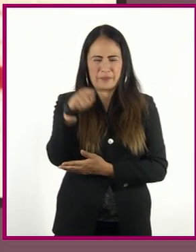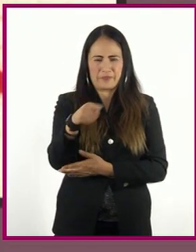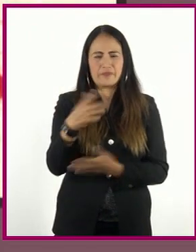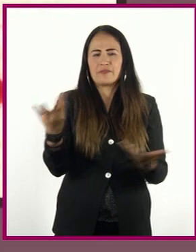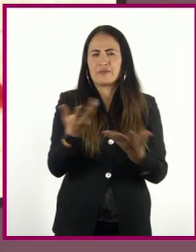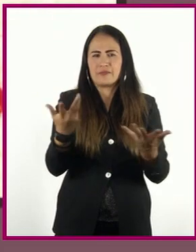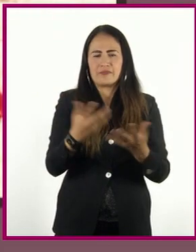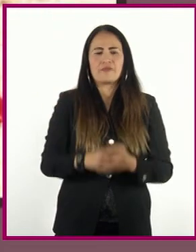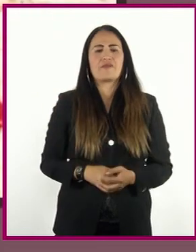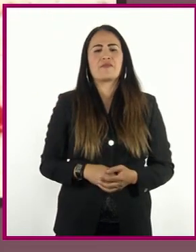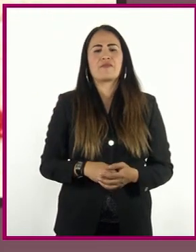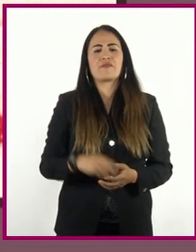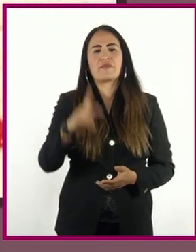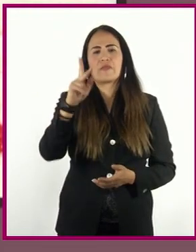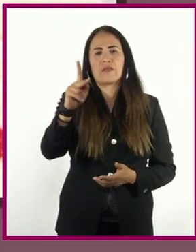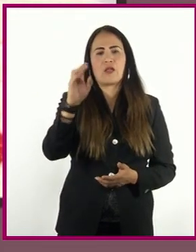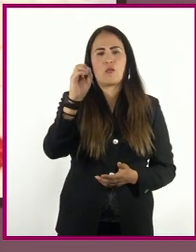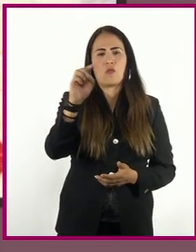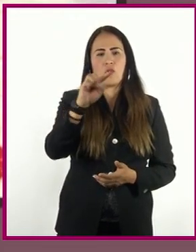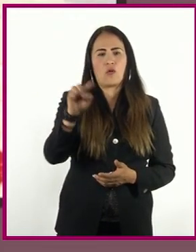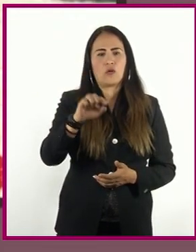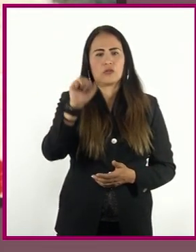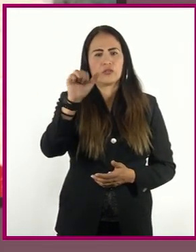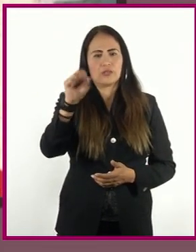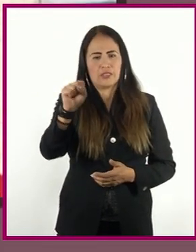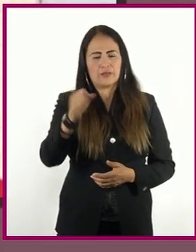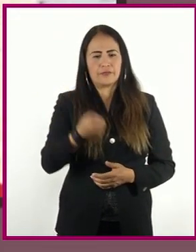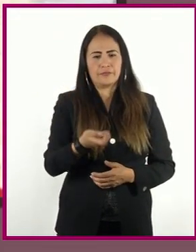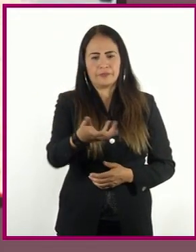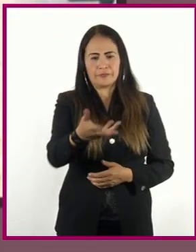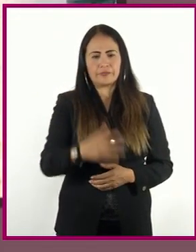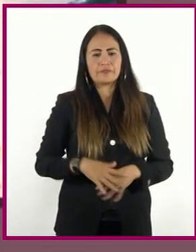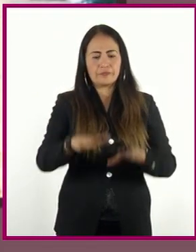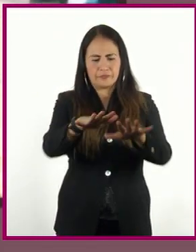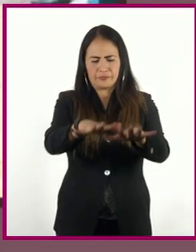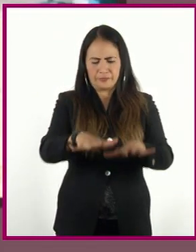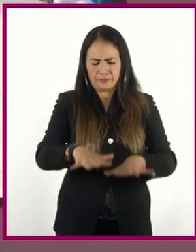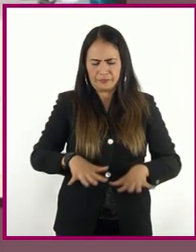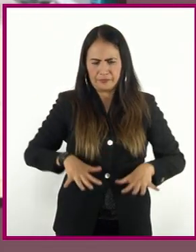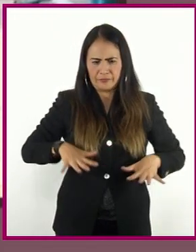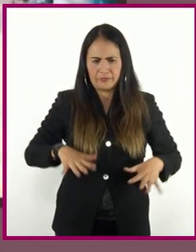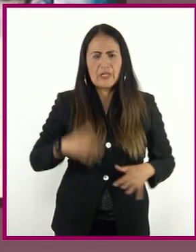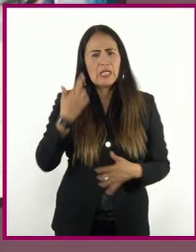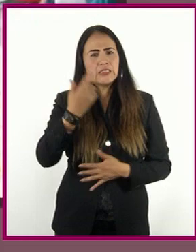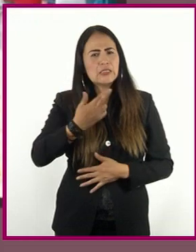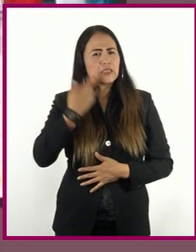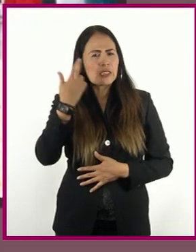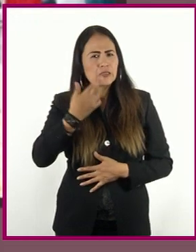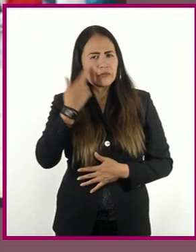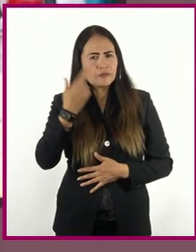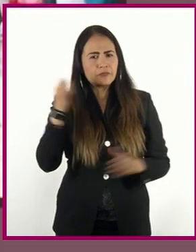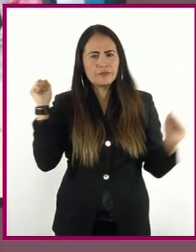sus posas, o sea, las amarguras le llaman ellos. Un gran tapete donde se va a rezar ese misterio.